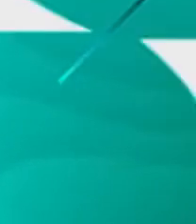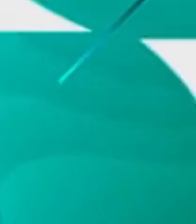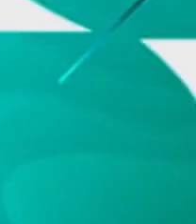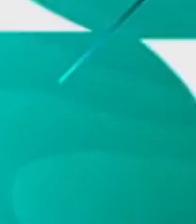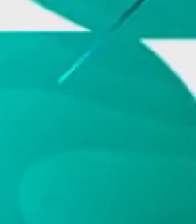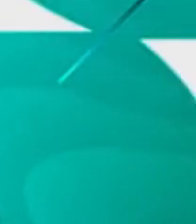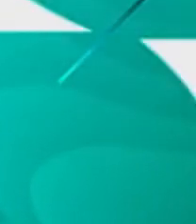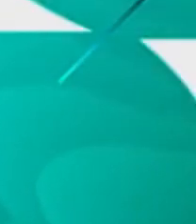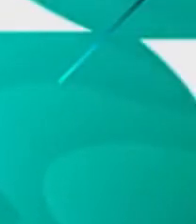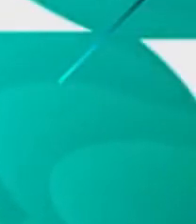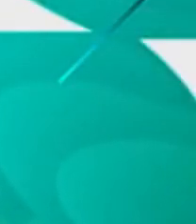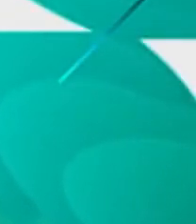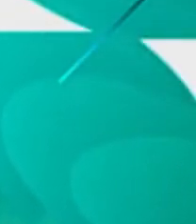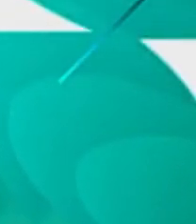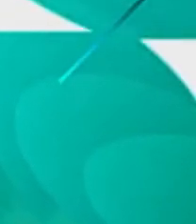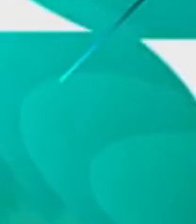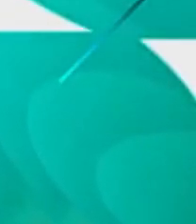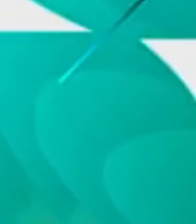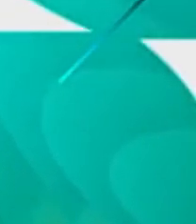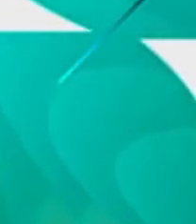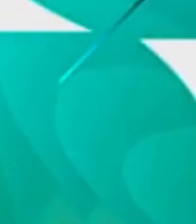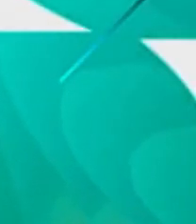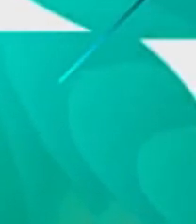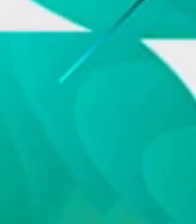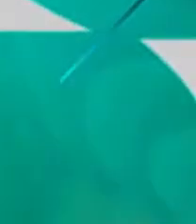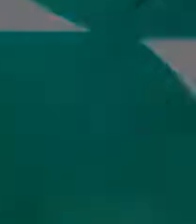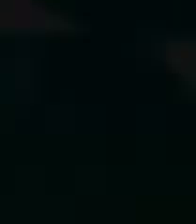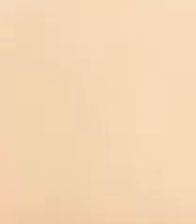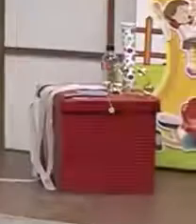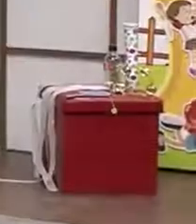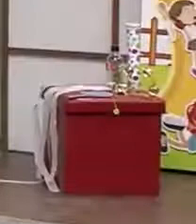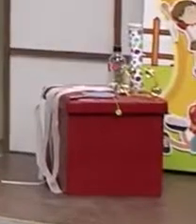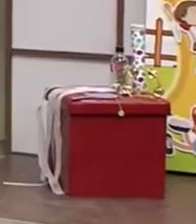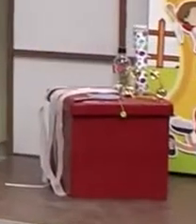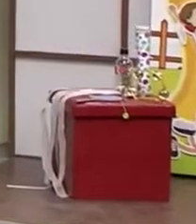creciendo. Te invitamos a aprender y disfrutar.